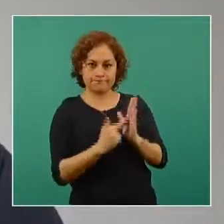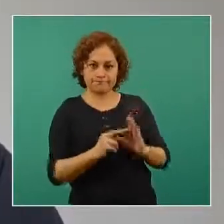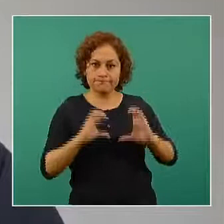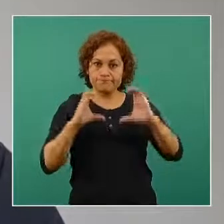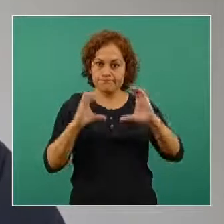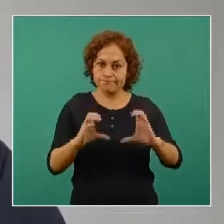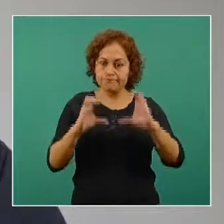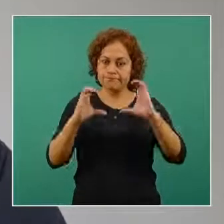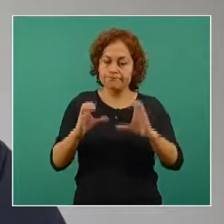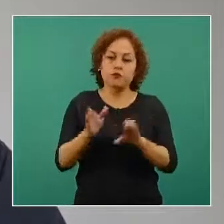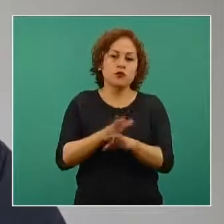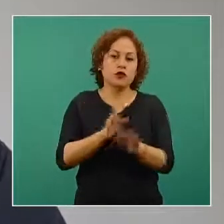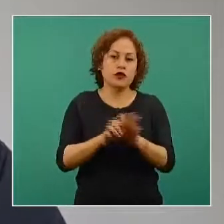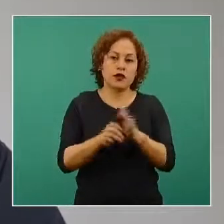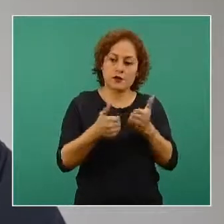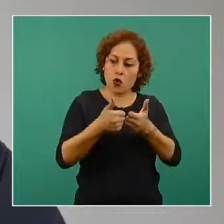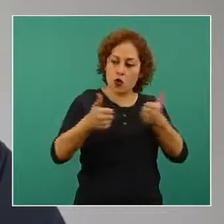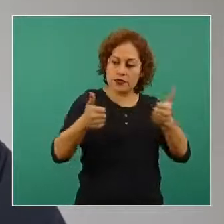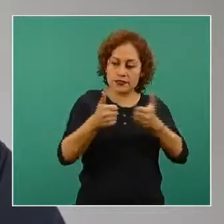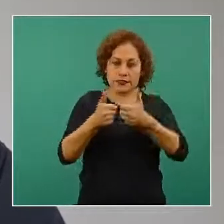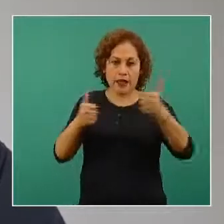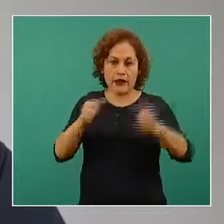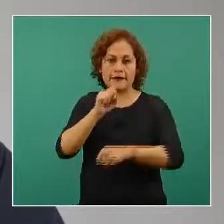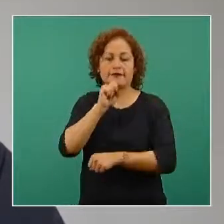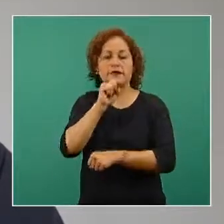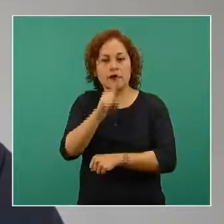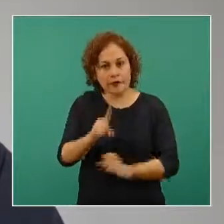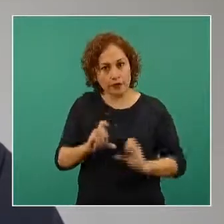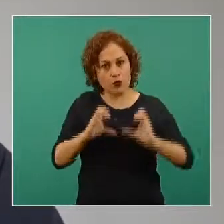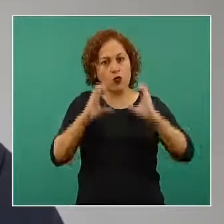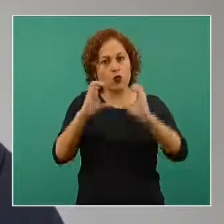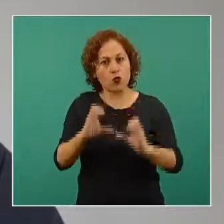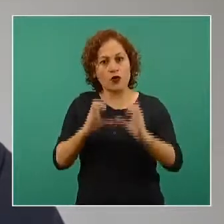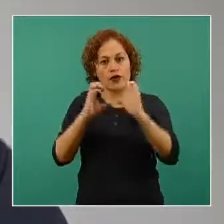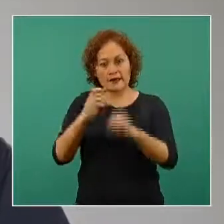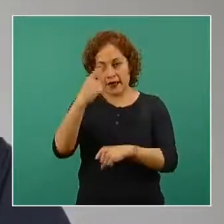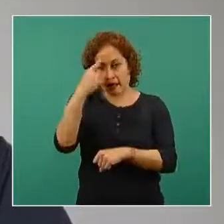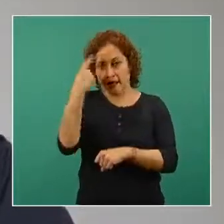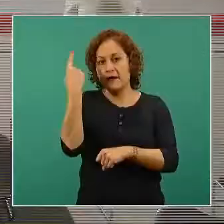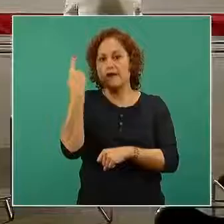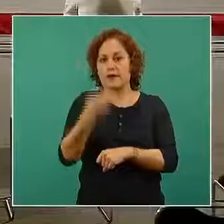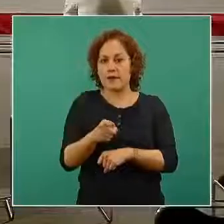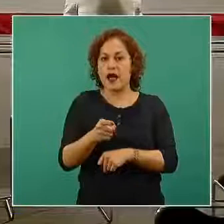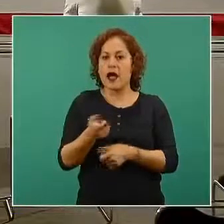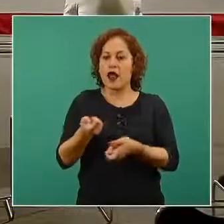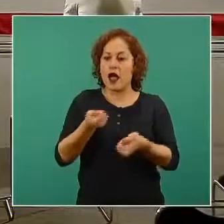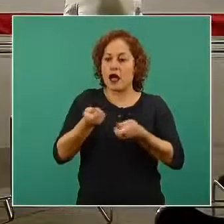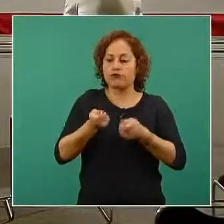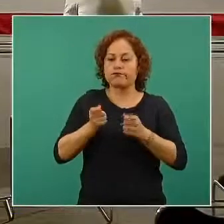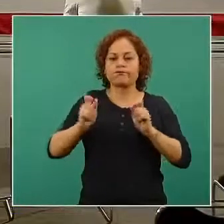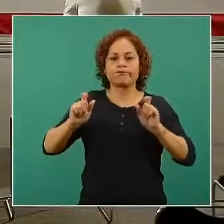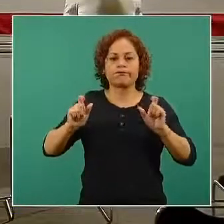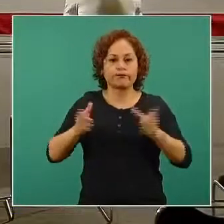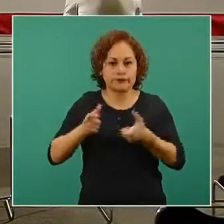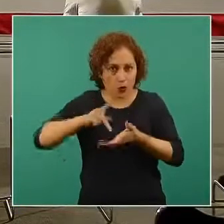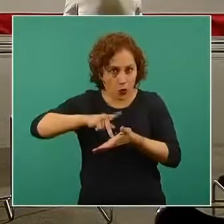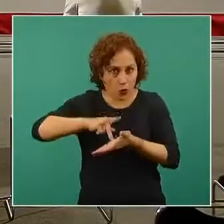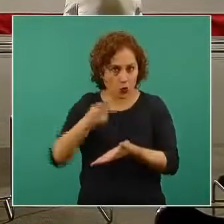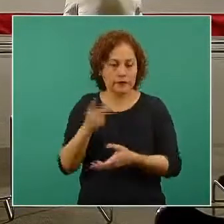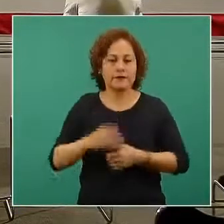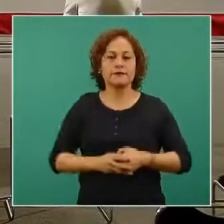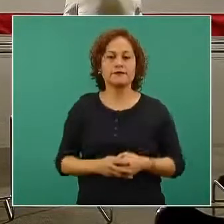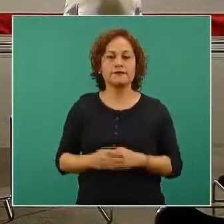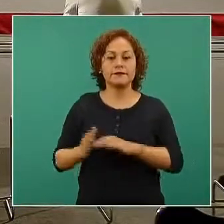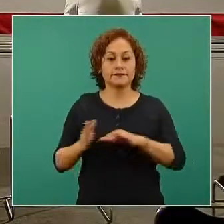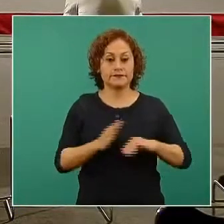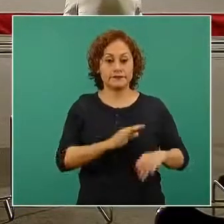sana distancia, para poder continuar realmente disminuyendo la presentación de casos. Si vemos la siguiente diapositiva, vamos